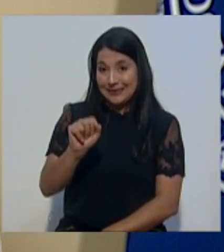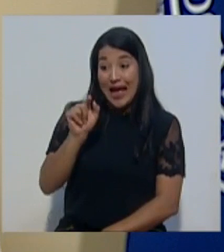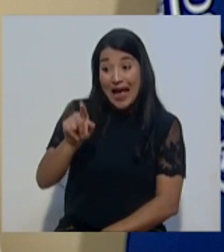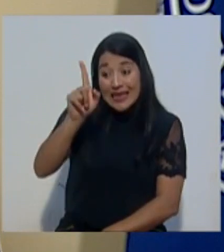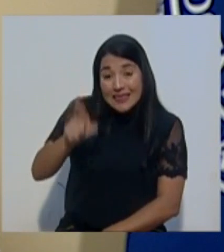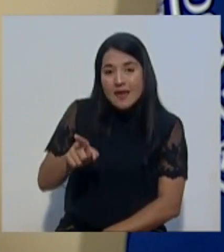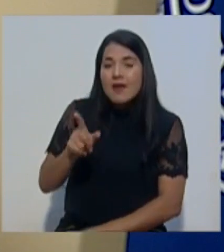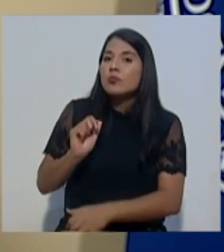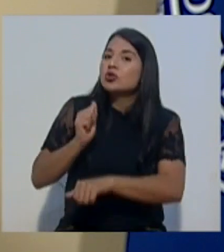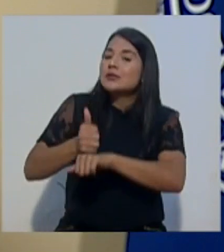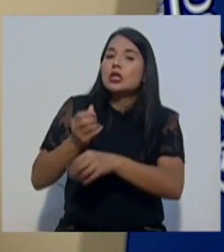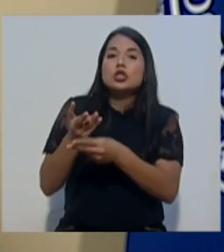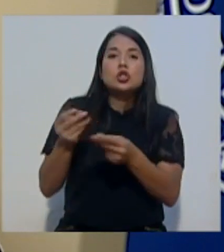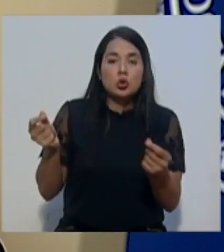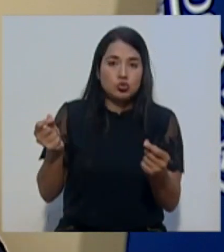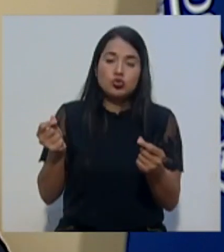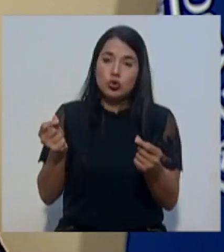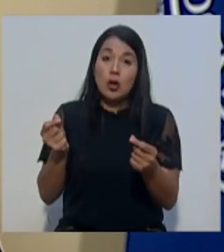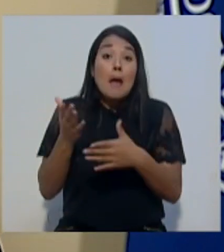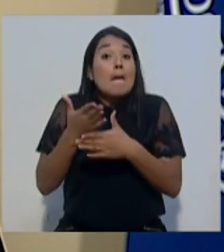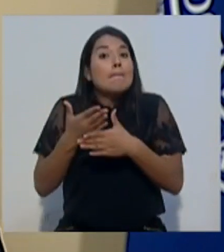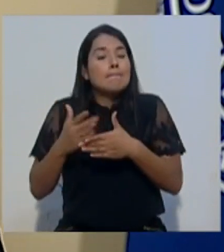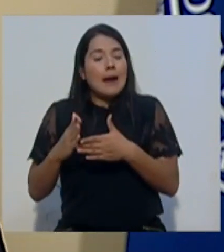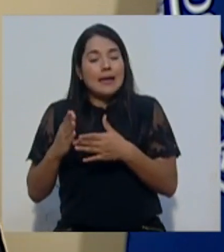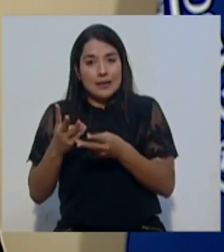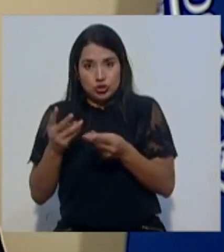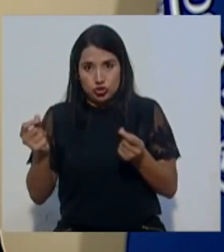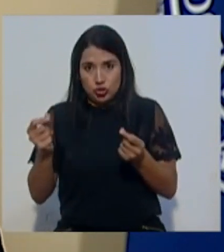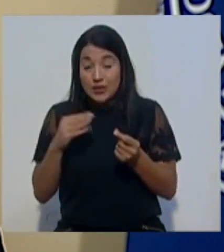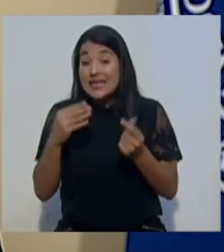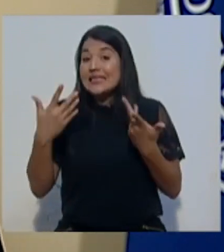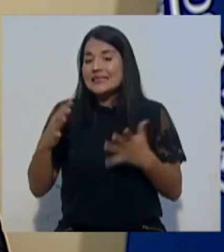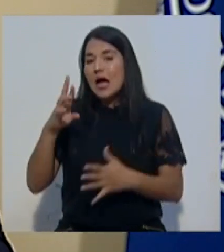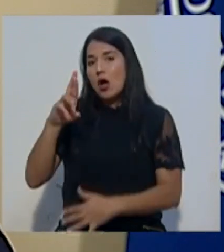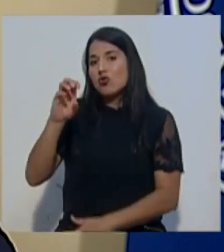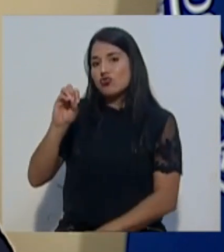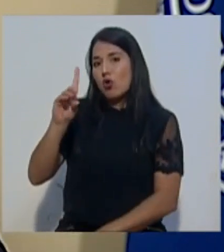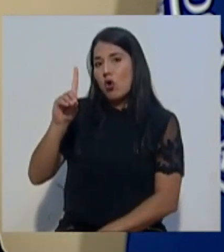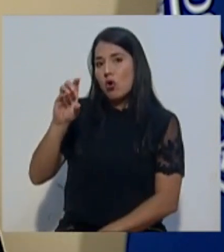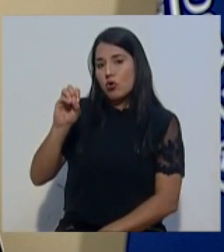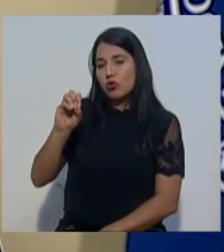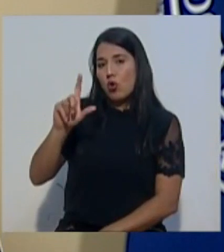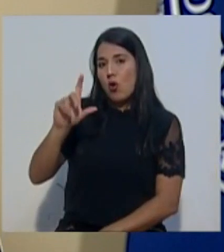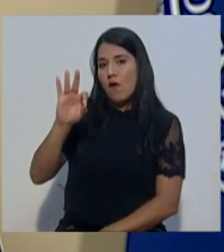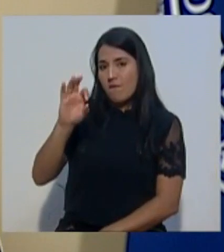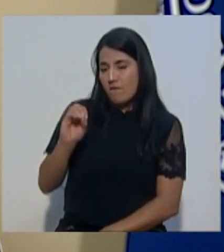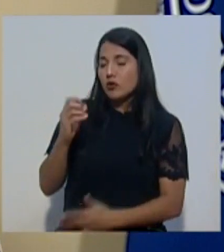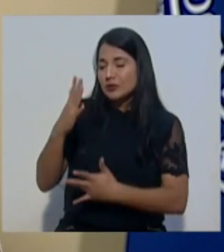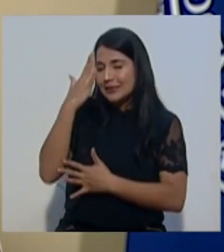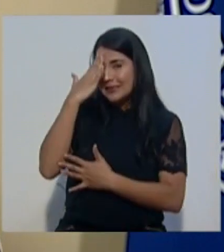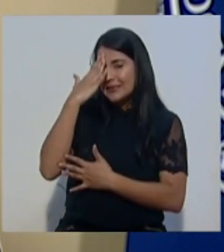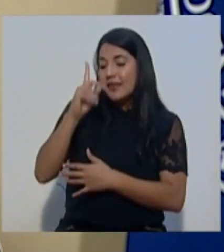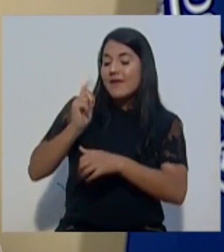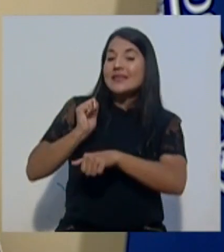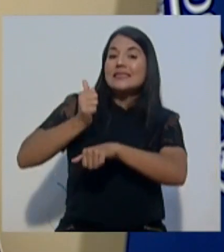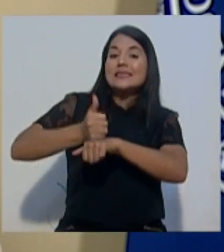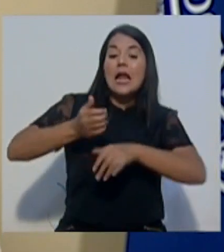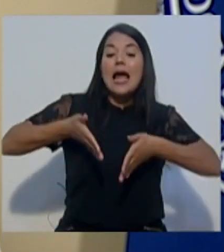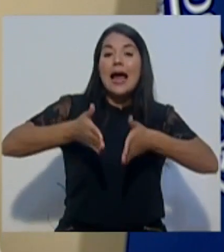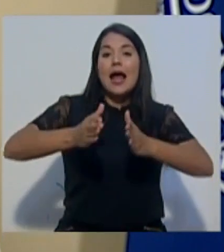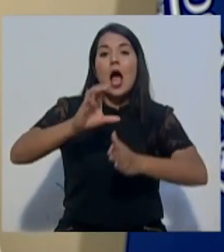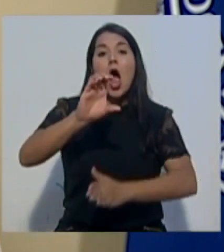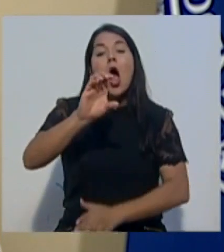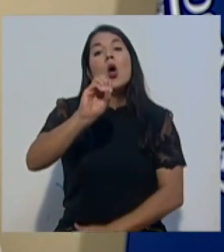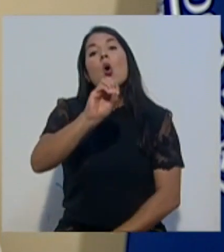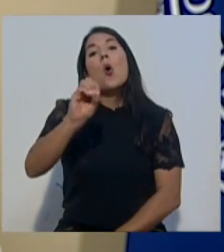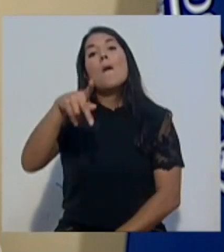solución. Parte de la solución pasa, y don Rodolfo lo tiene en su lista, por la construcción de la carretera de Copevega para